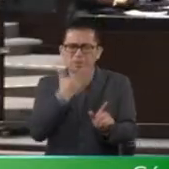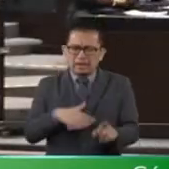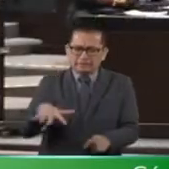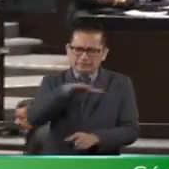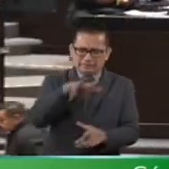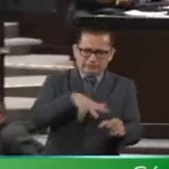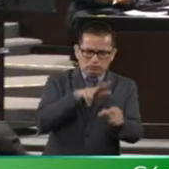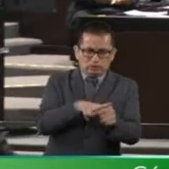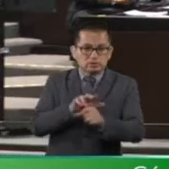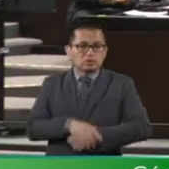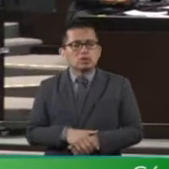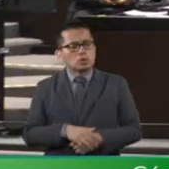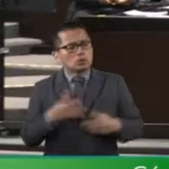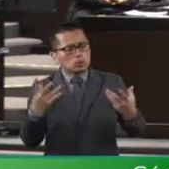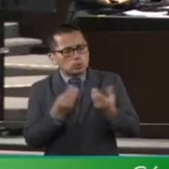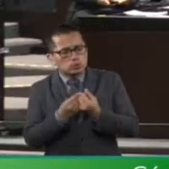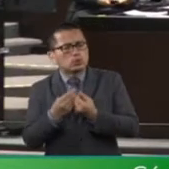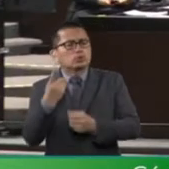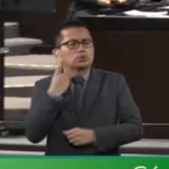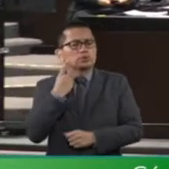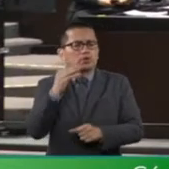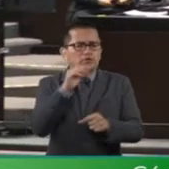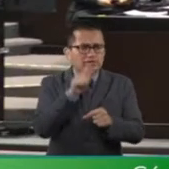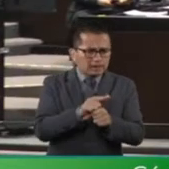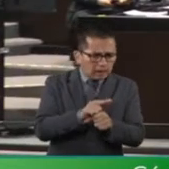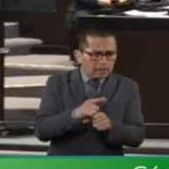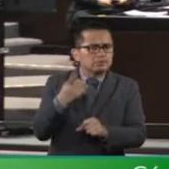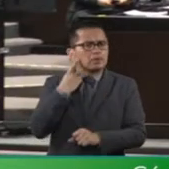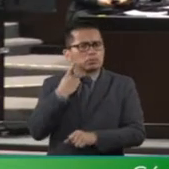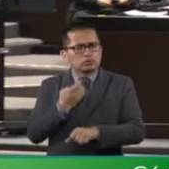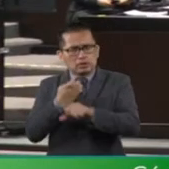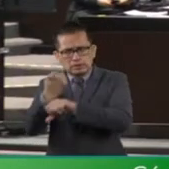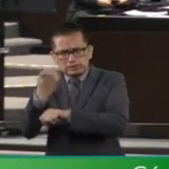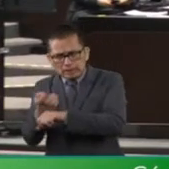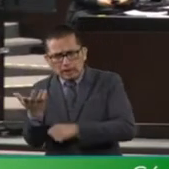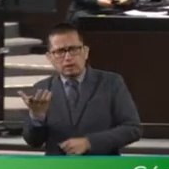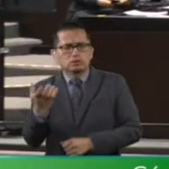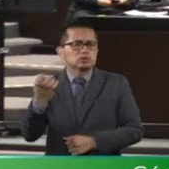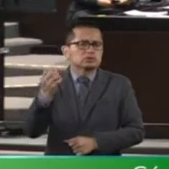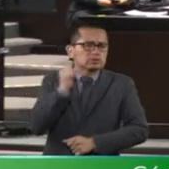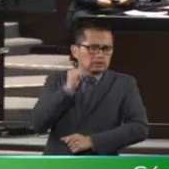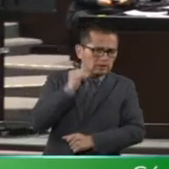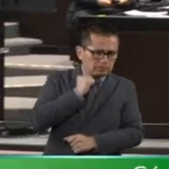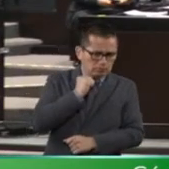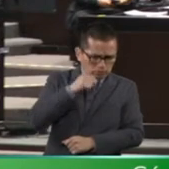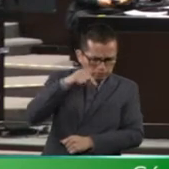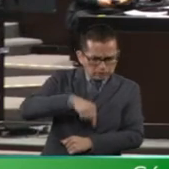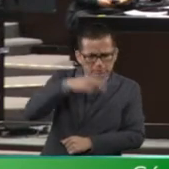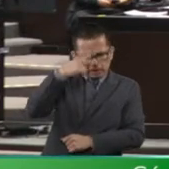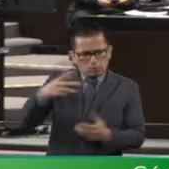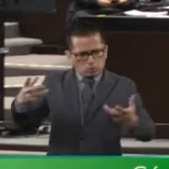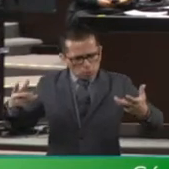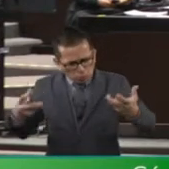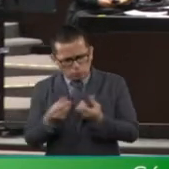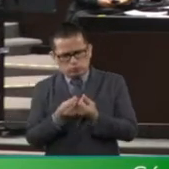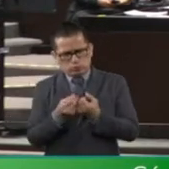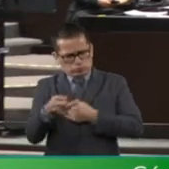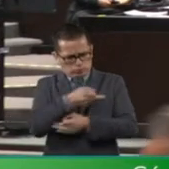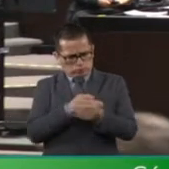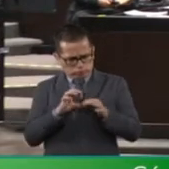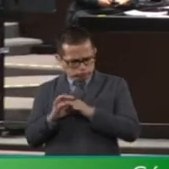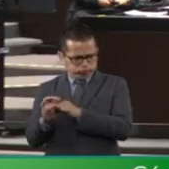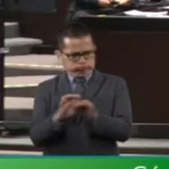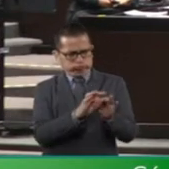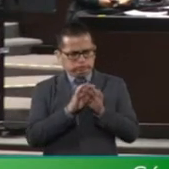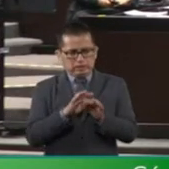y diputados federales y locales. Uno que sume a senadoras y senadores de la República. Un gran bloque por el clima